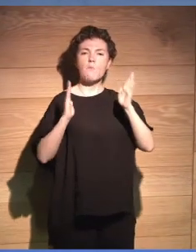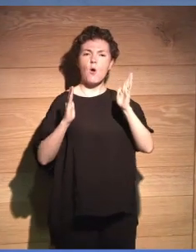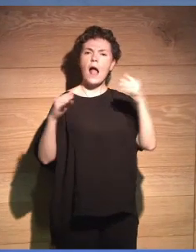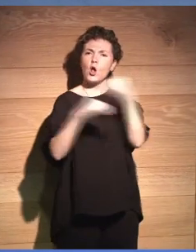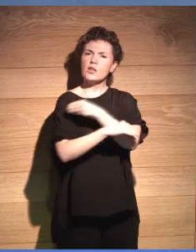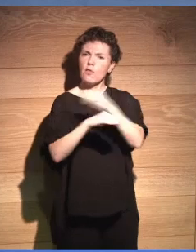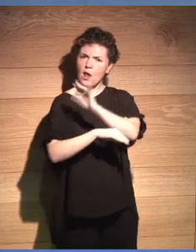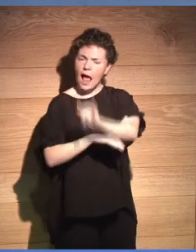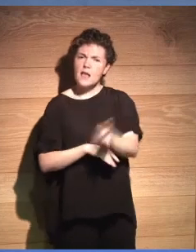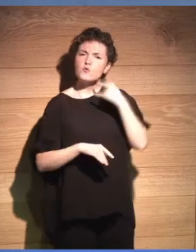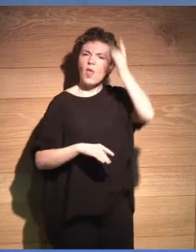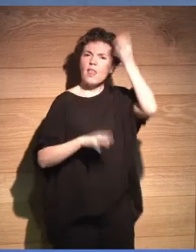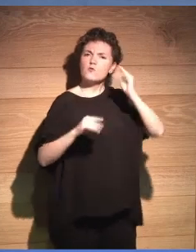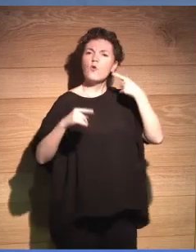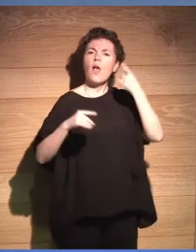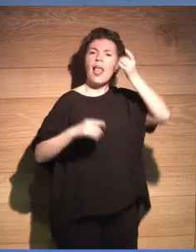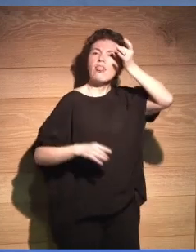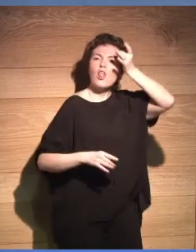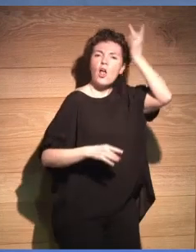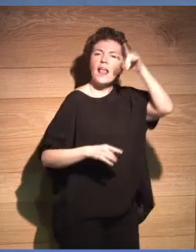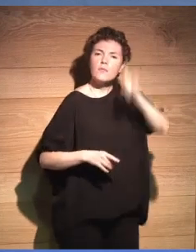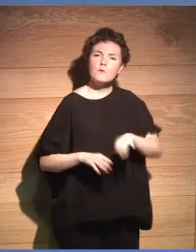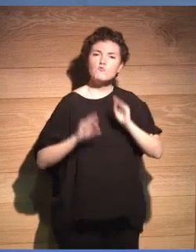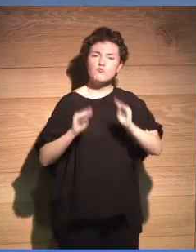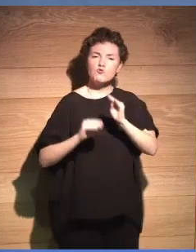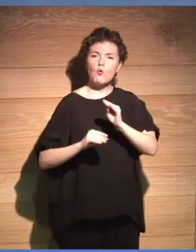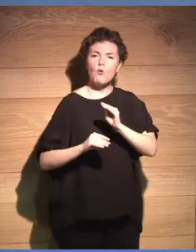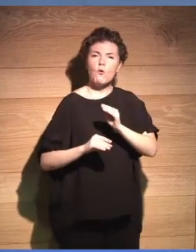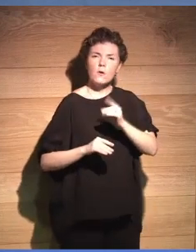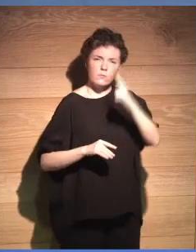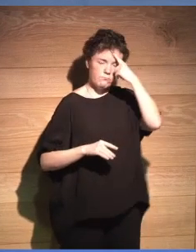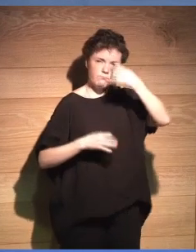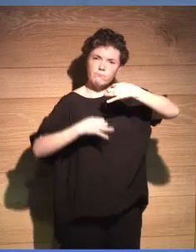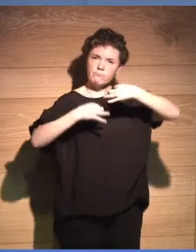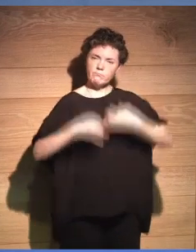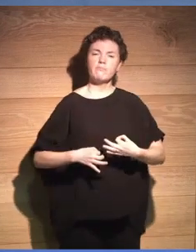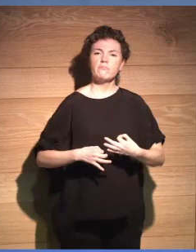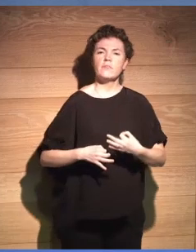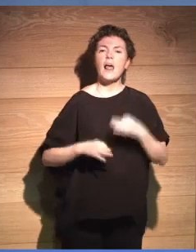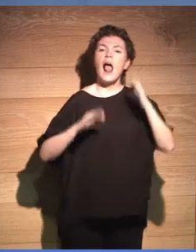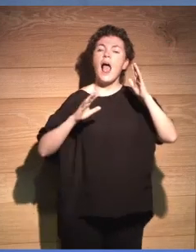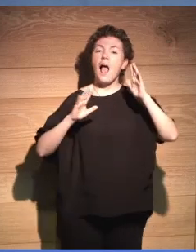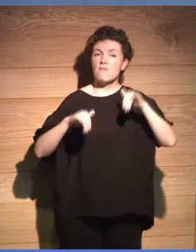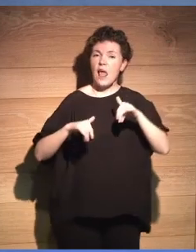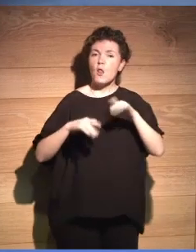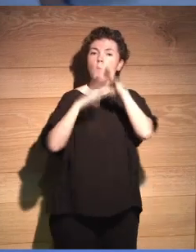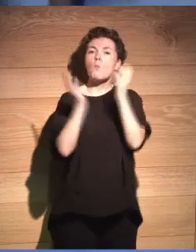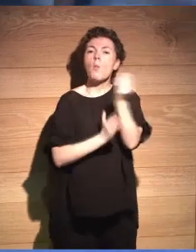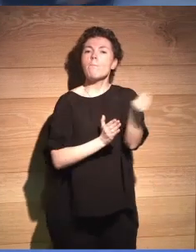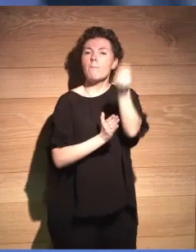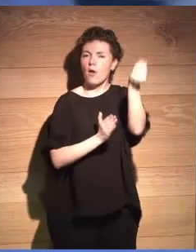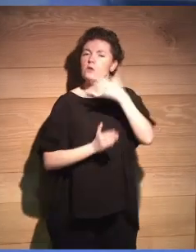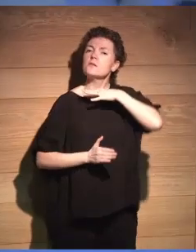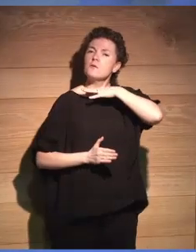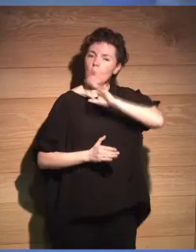sus tanteos ideológicos y también con su fundamental convicción de que, al fin y al cabo, un mundo mejor